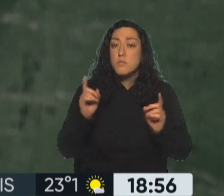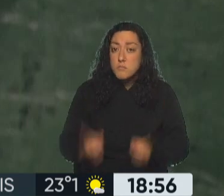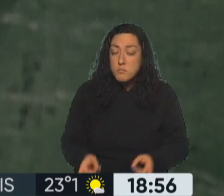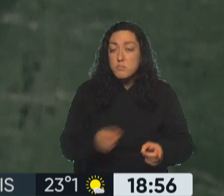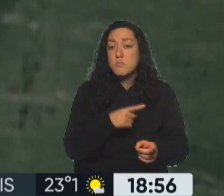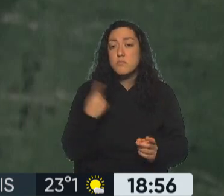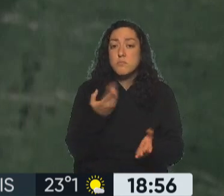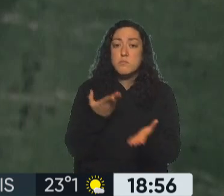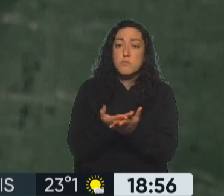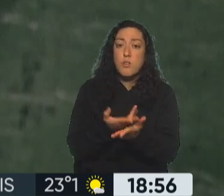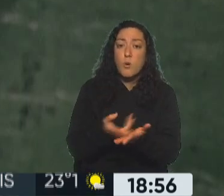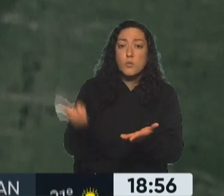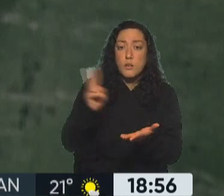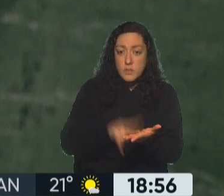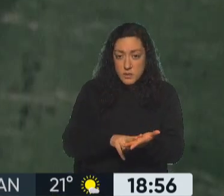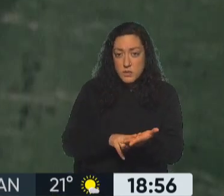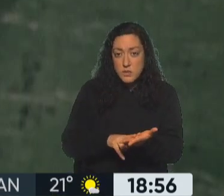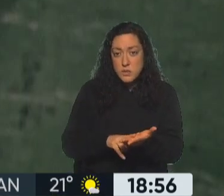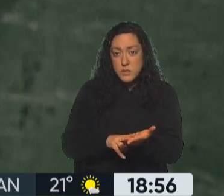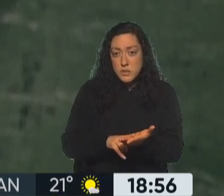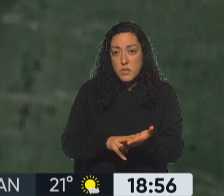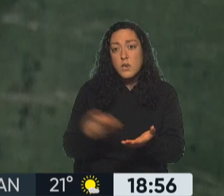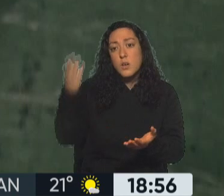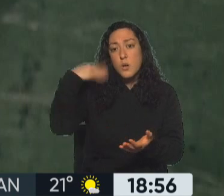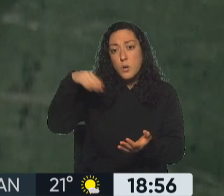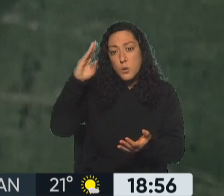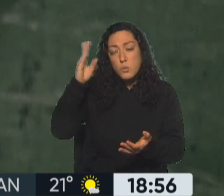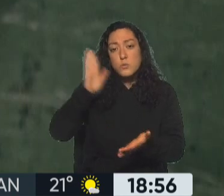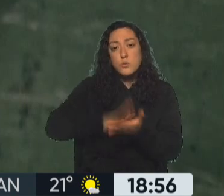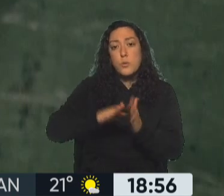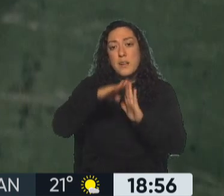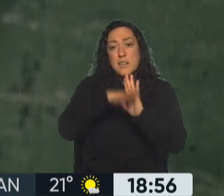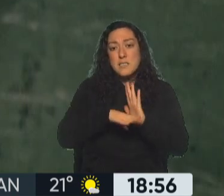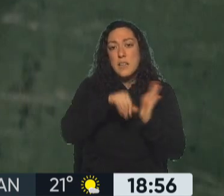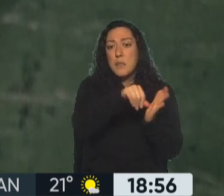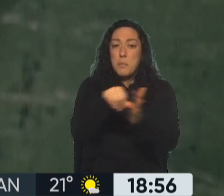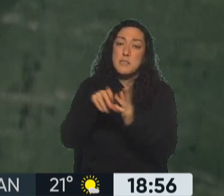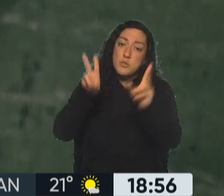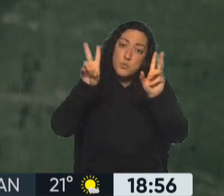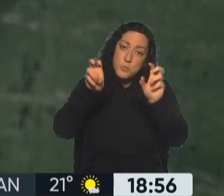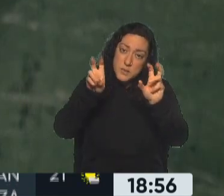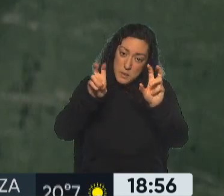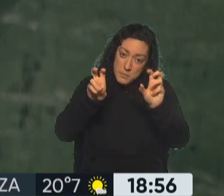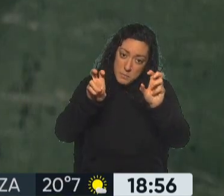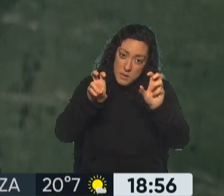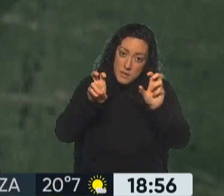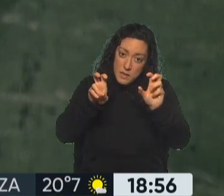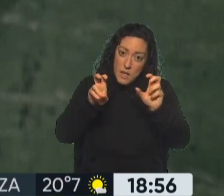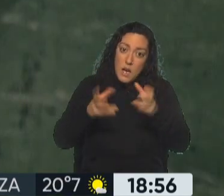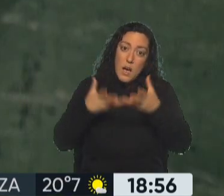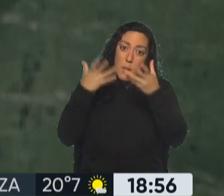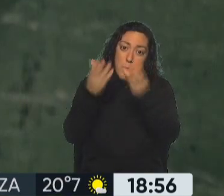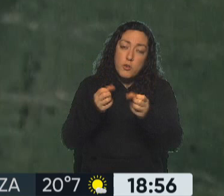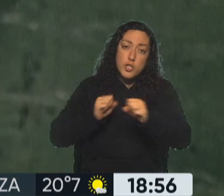solicitamos una vez más la exclusión de Cuba de la lista de países que supuestamente patrocinan